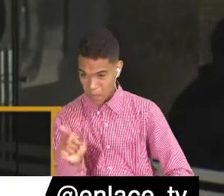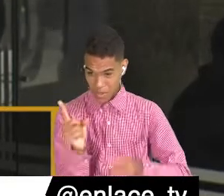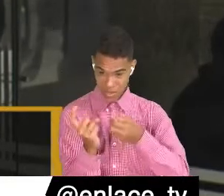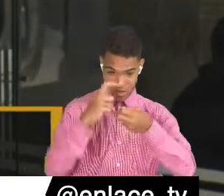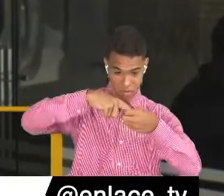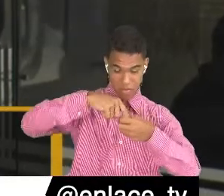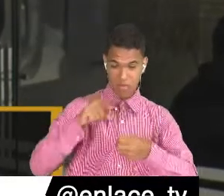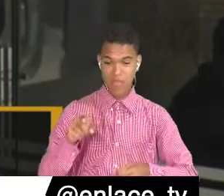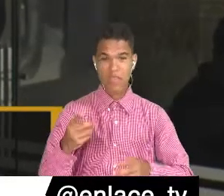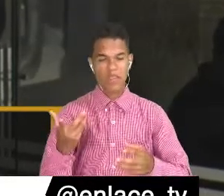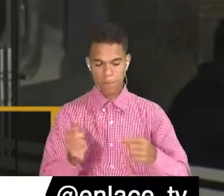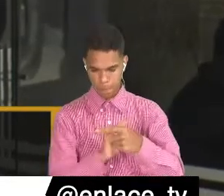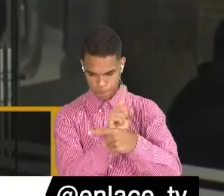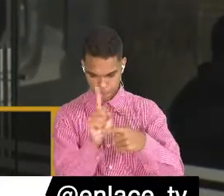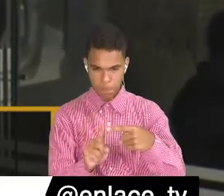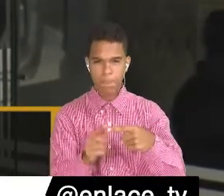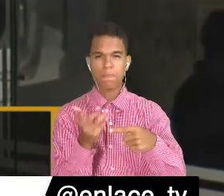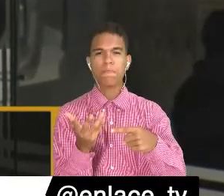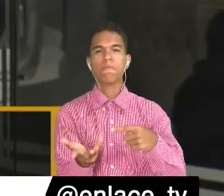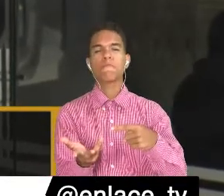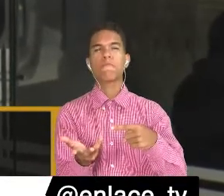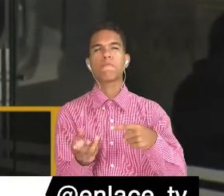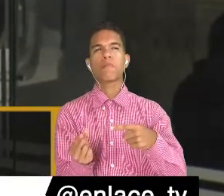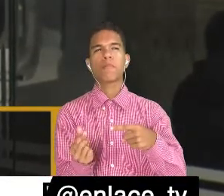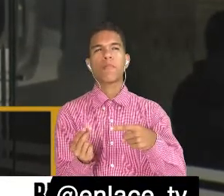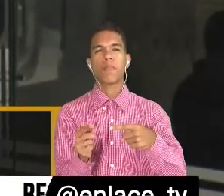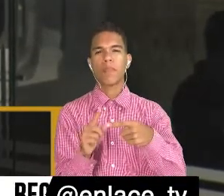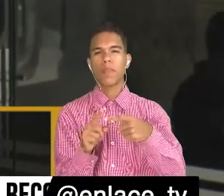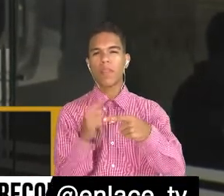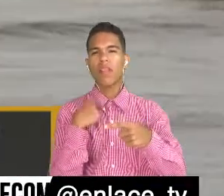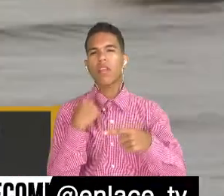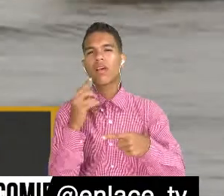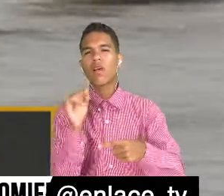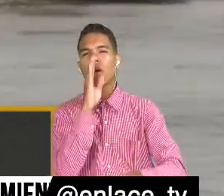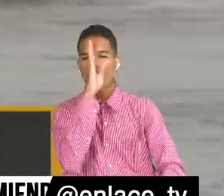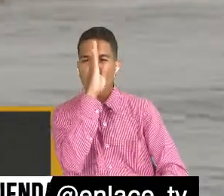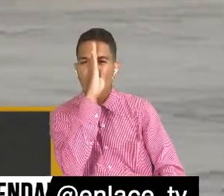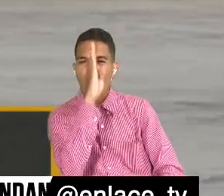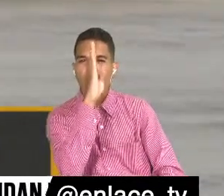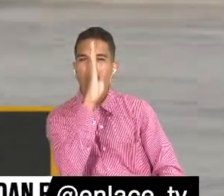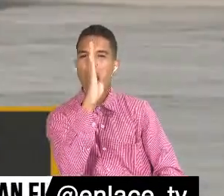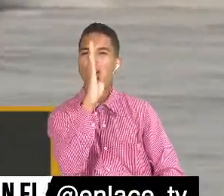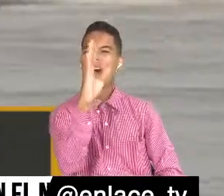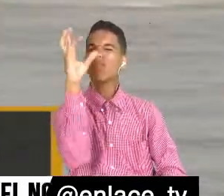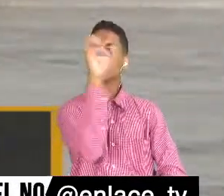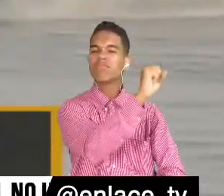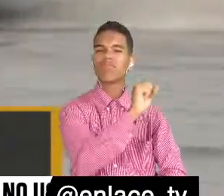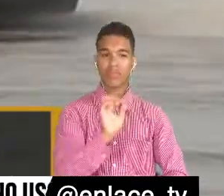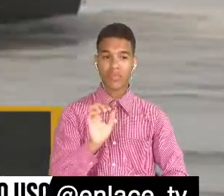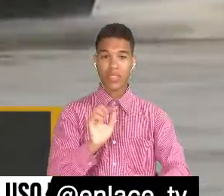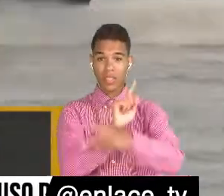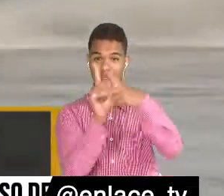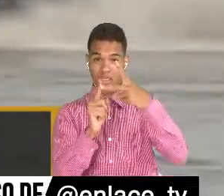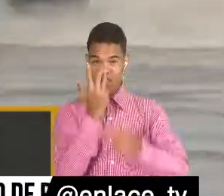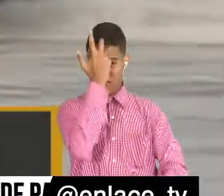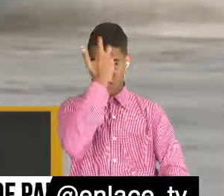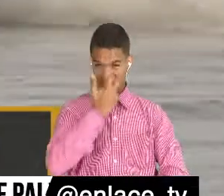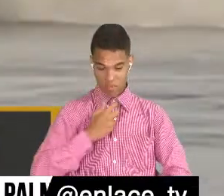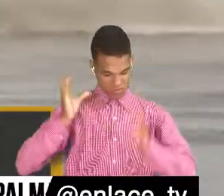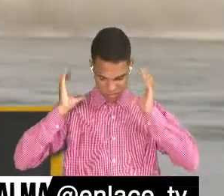debe tener, como les dije inicialmente, tener vocación. Fuera de eso, someterse a todos los exámenes físicos